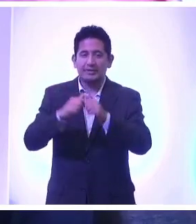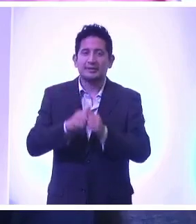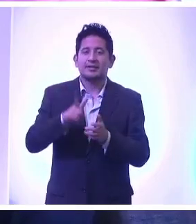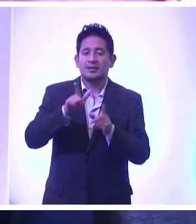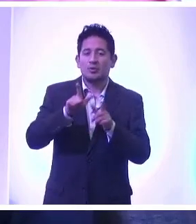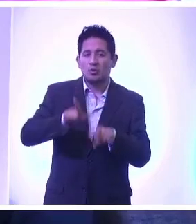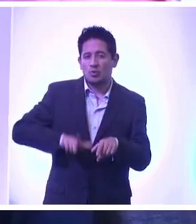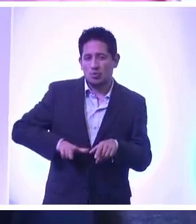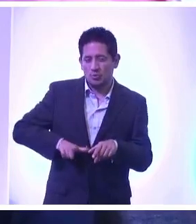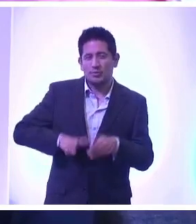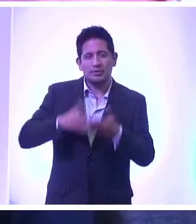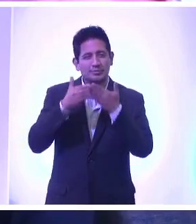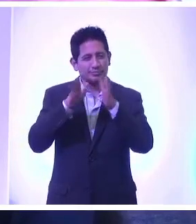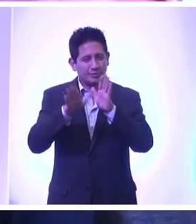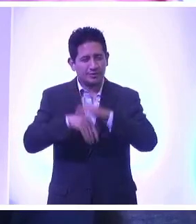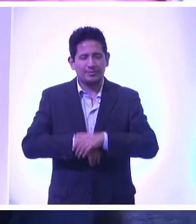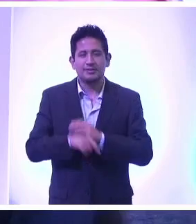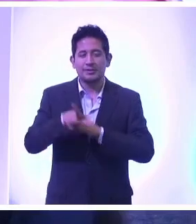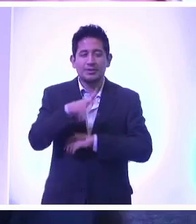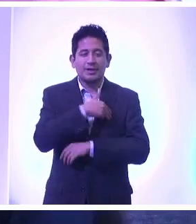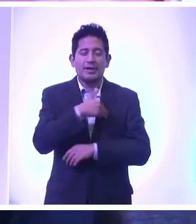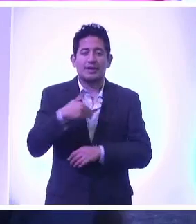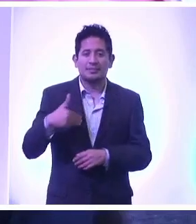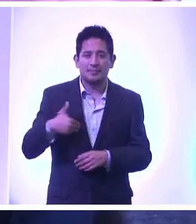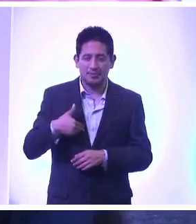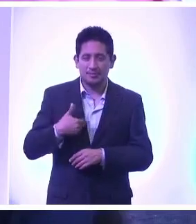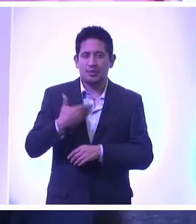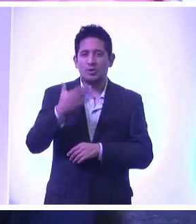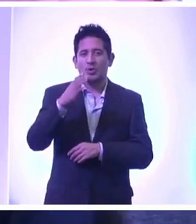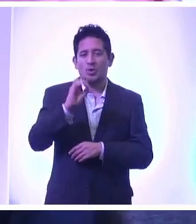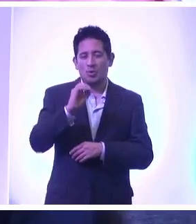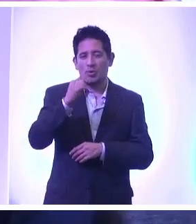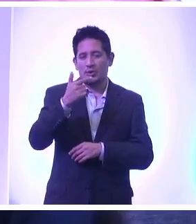abierto también es miembro de la ogp